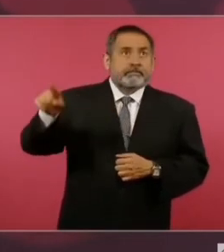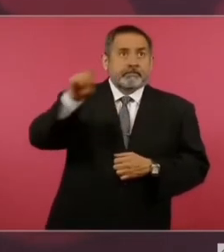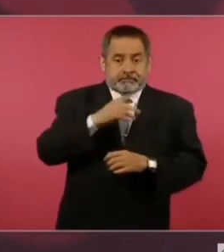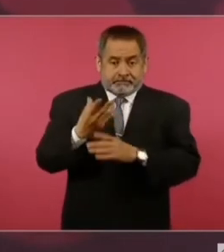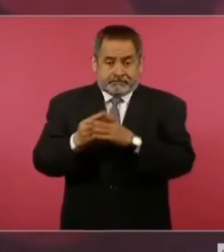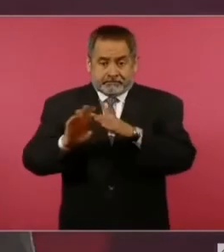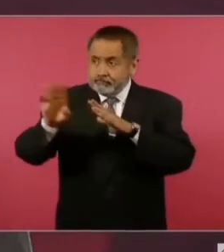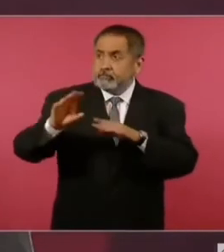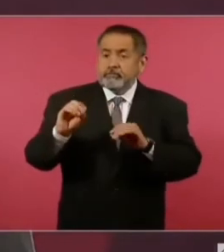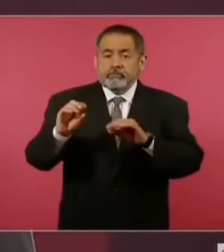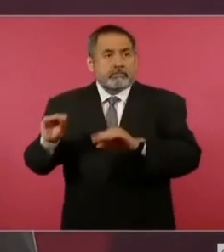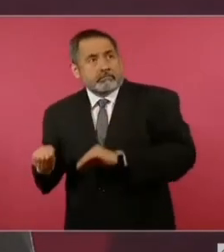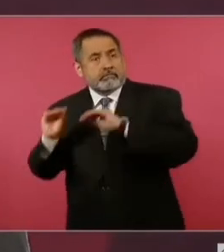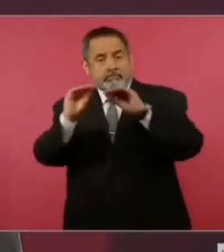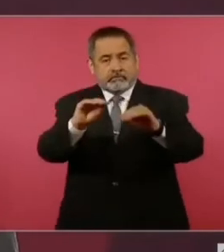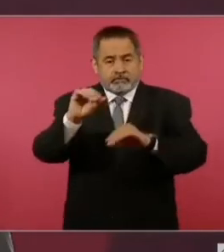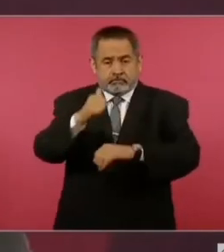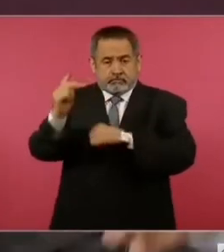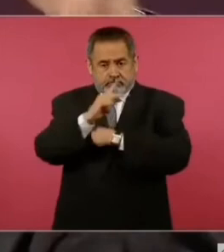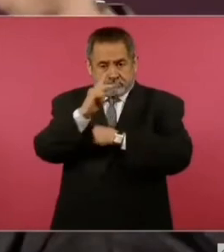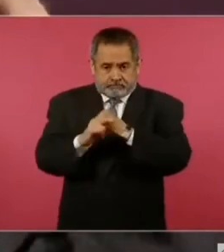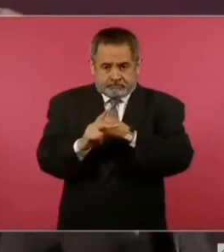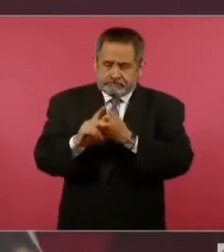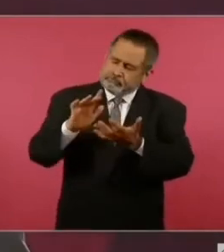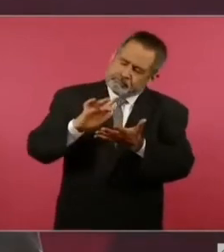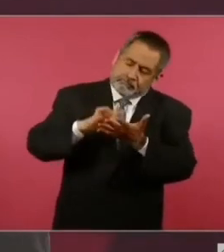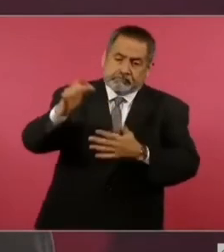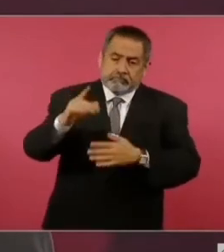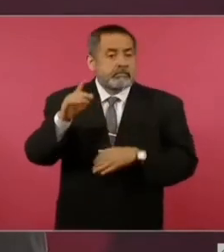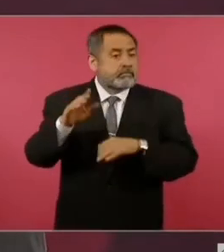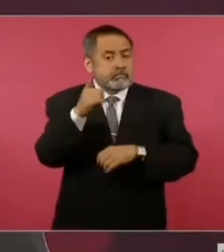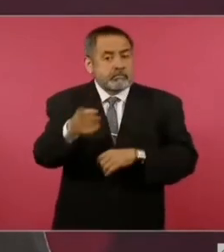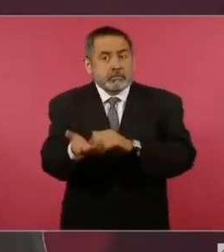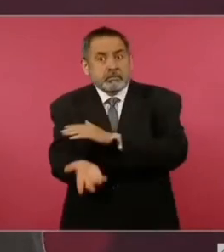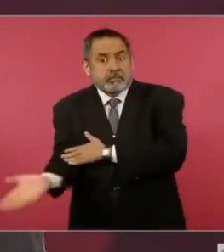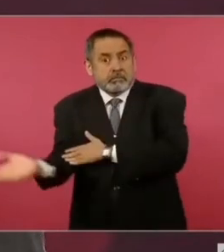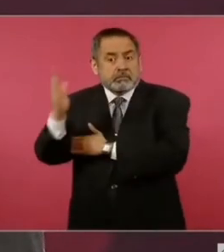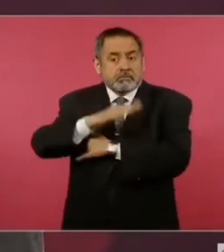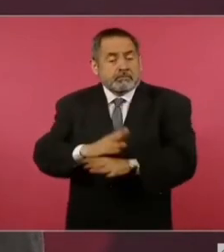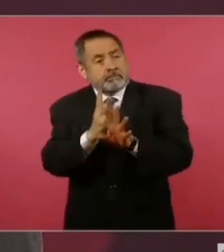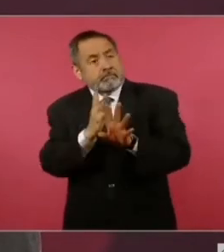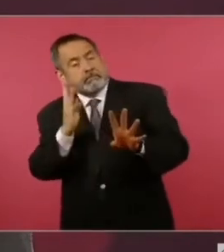migrantes. Muchos estuvieron todo el día